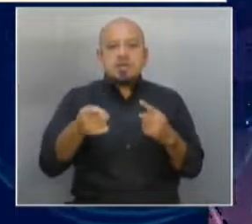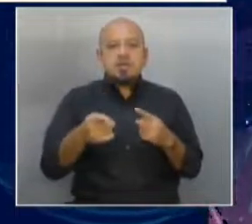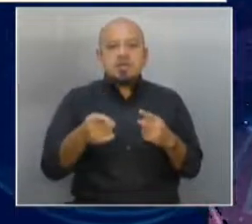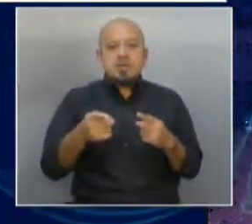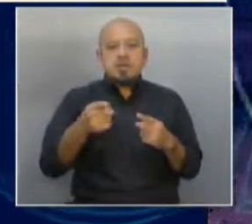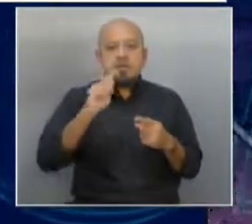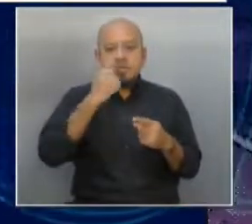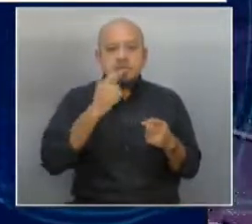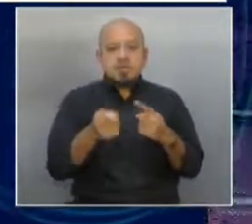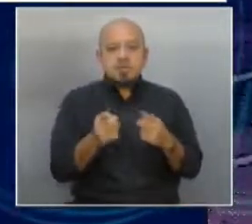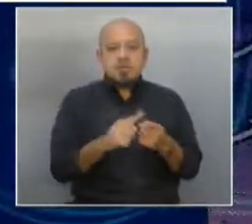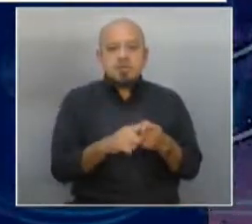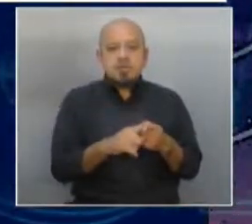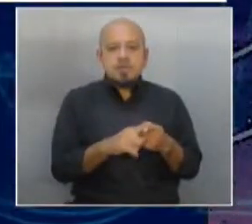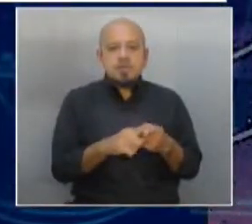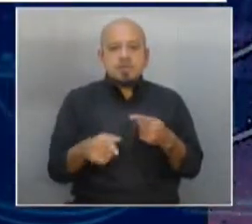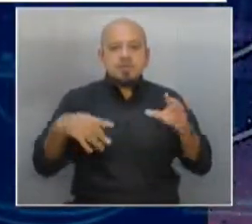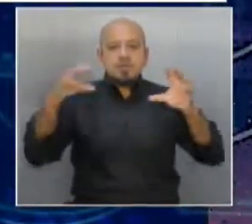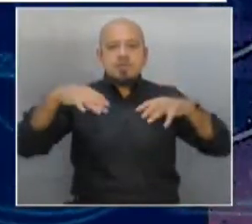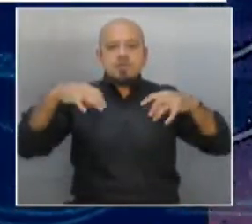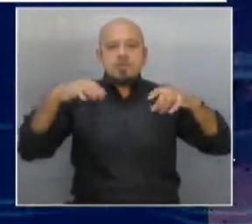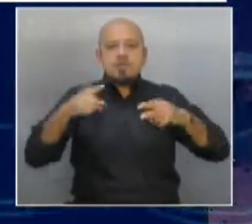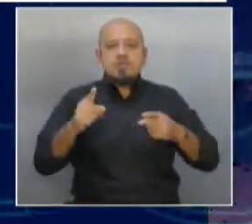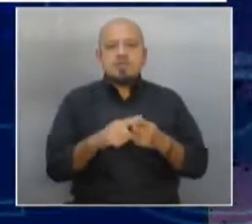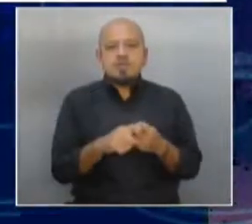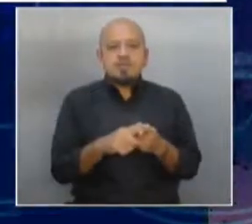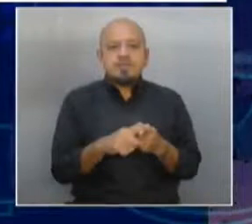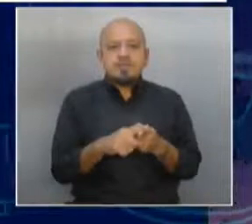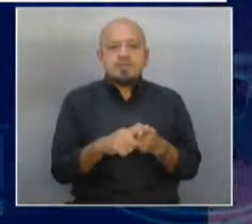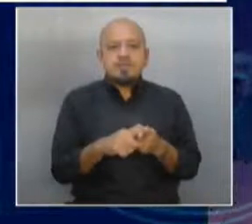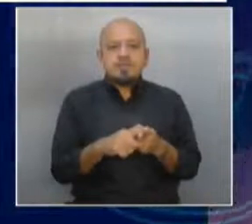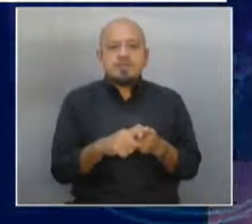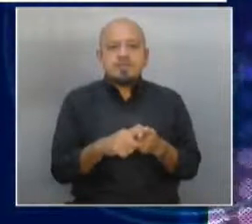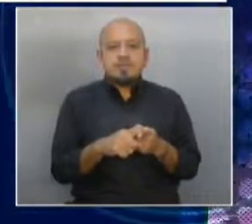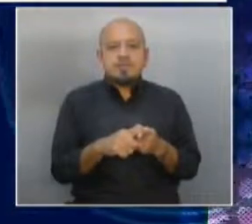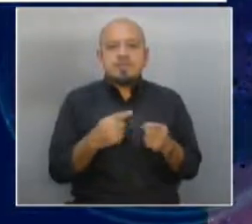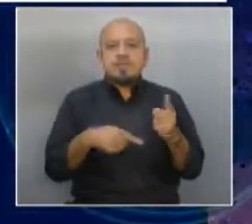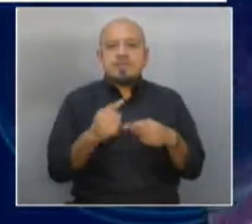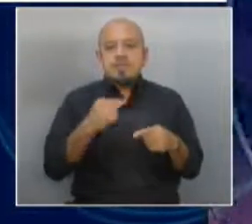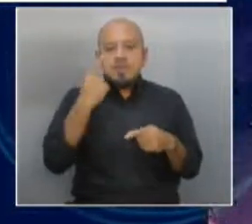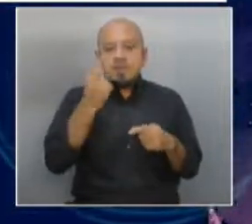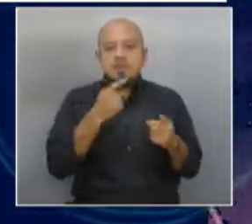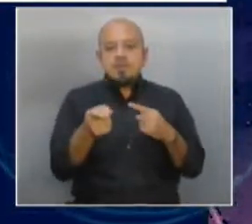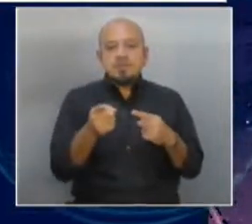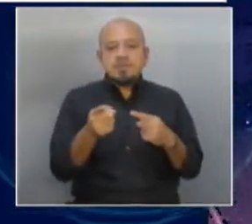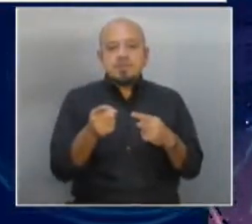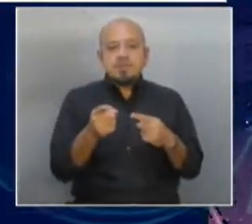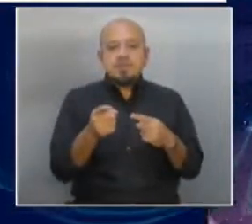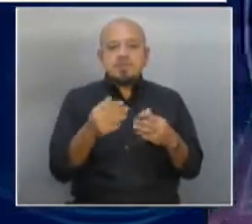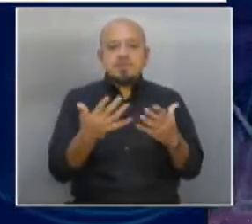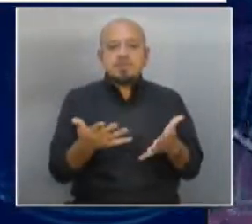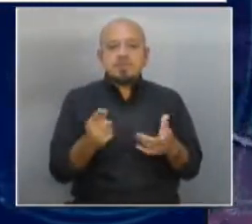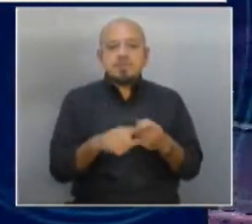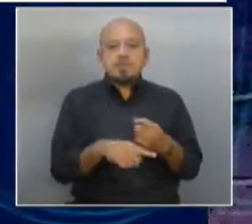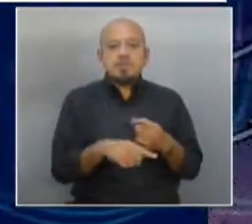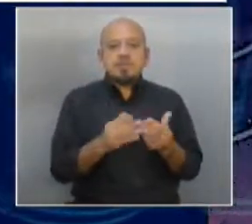al club, recién le dijimos, Mario, trajiste la lluvia. pero bueno, nada. Y como te habrás dado cuenta, recién el cambio es un sostén para mí.